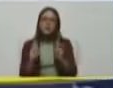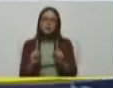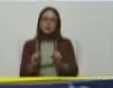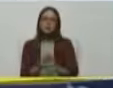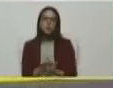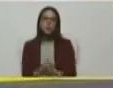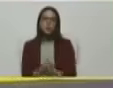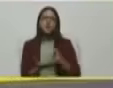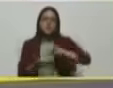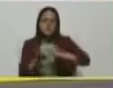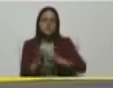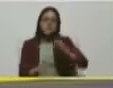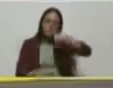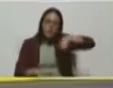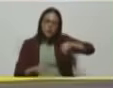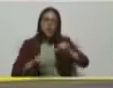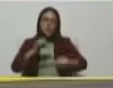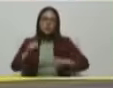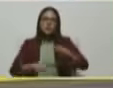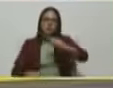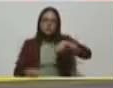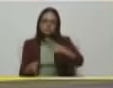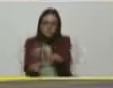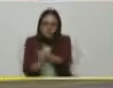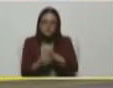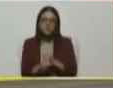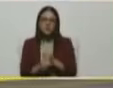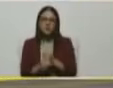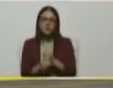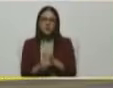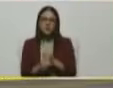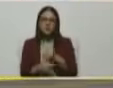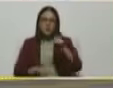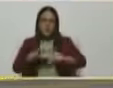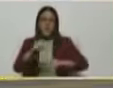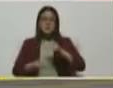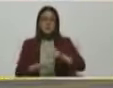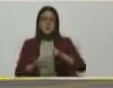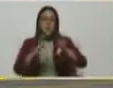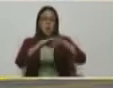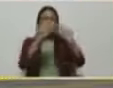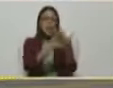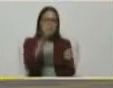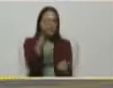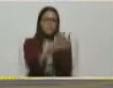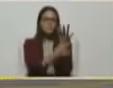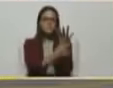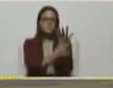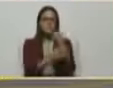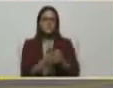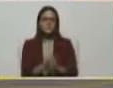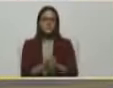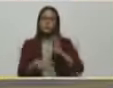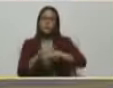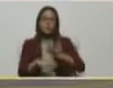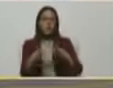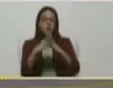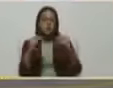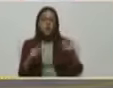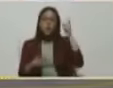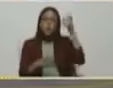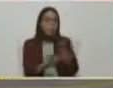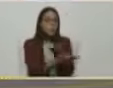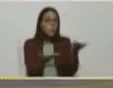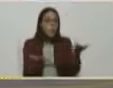Y es nuestro siglo. Es el siglo del mundo emergente, porque todos los pueblos del